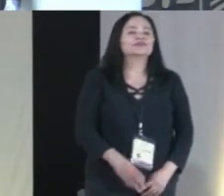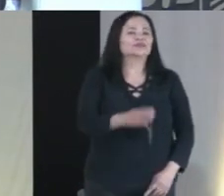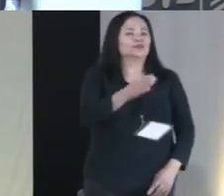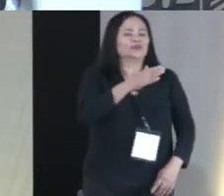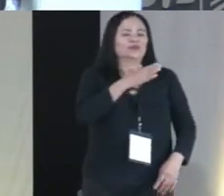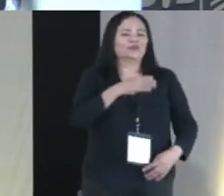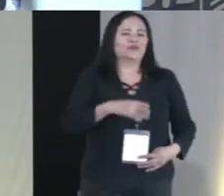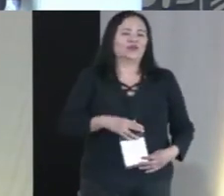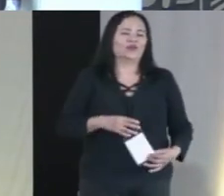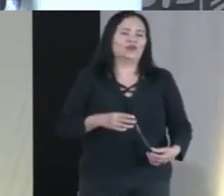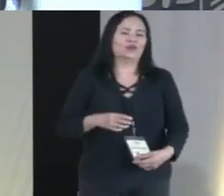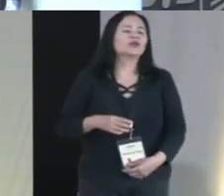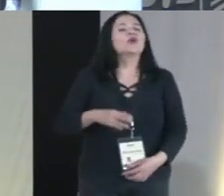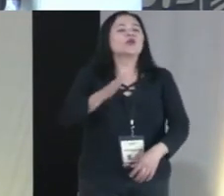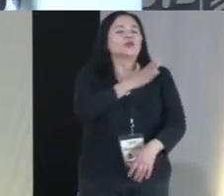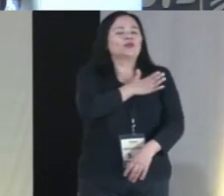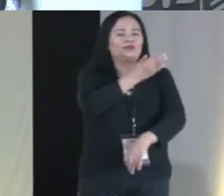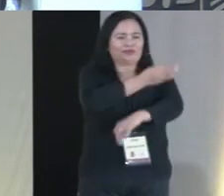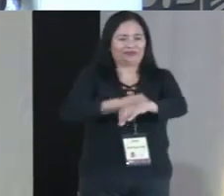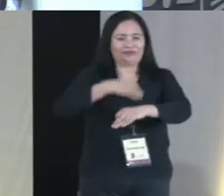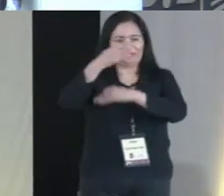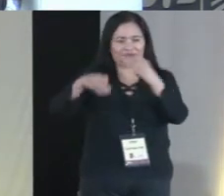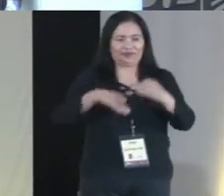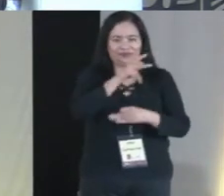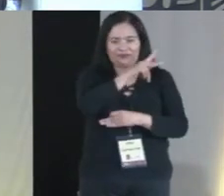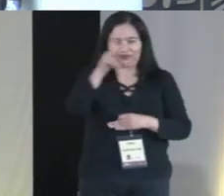Buenas tardes a todos.